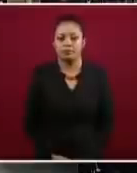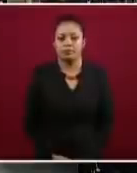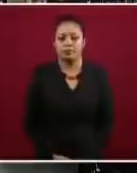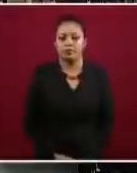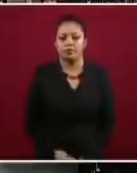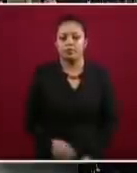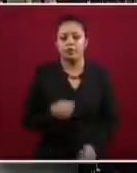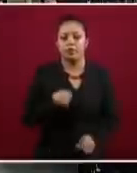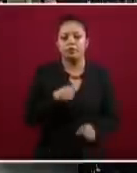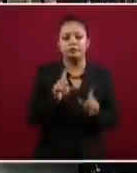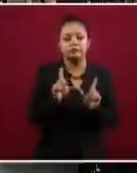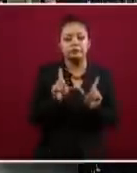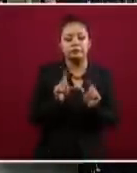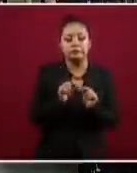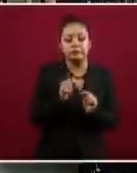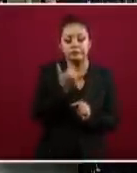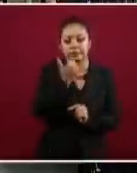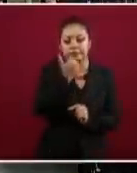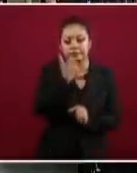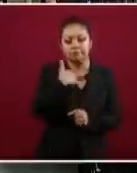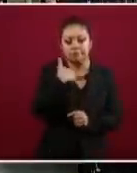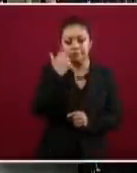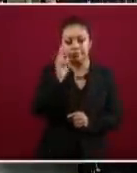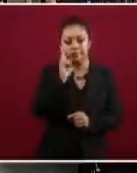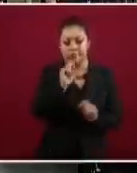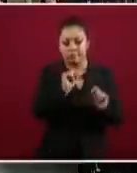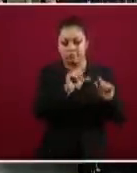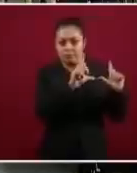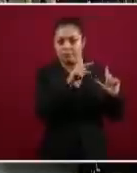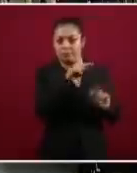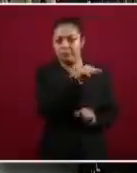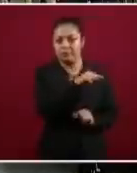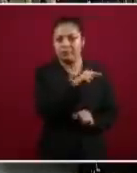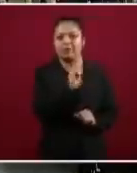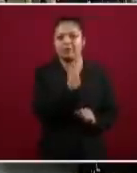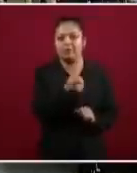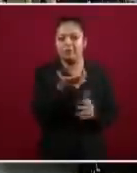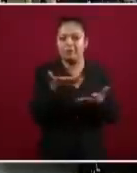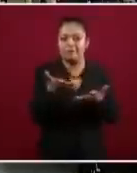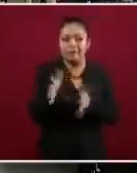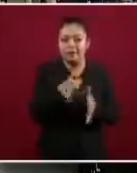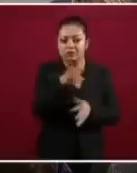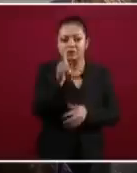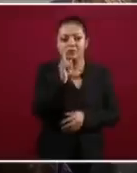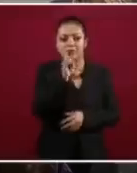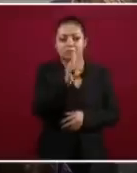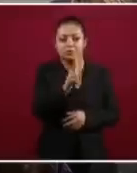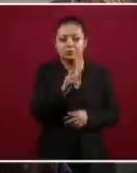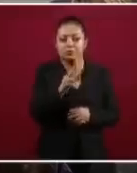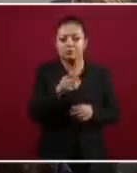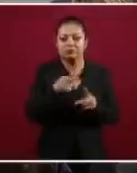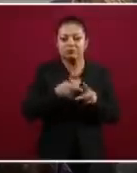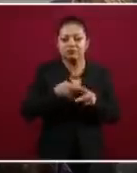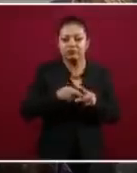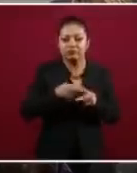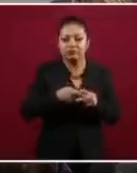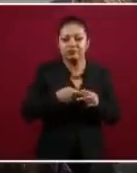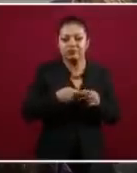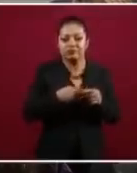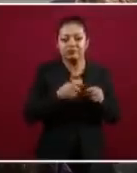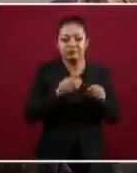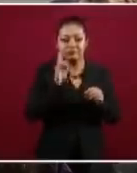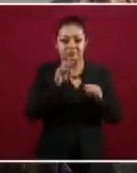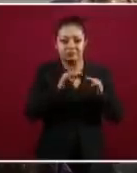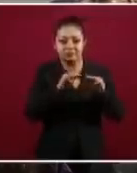solamente enfatizar con un plano que tenemos de la que ustedes tomen más o menos la escala de la distancia de lo que significa